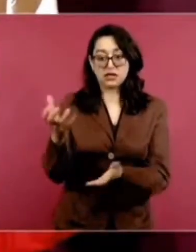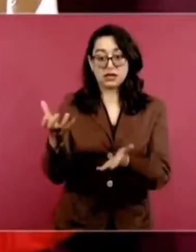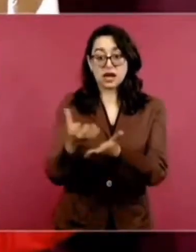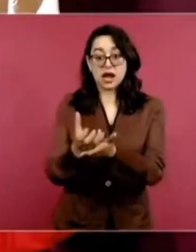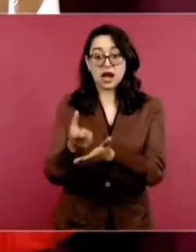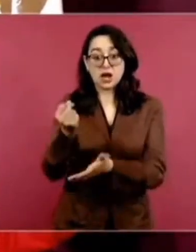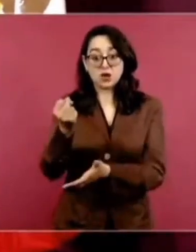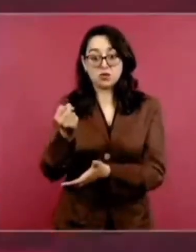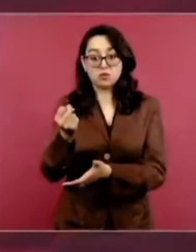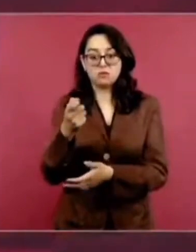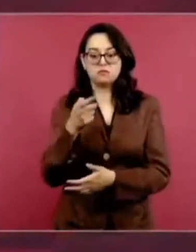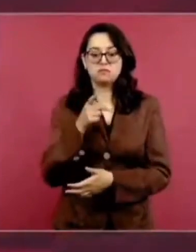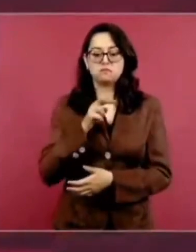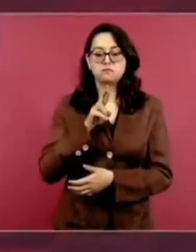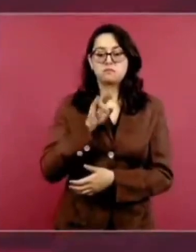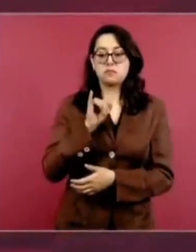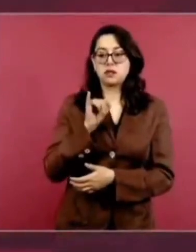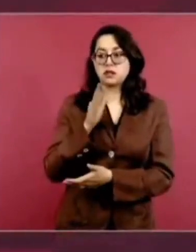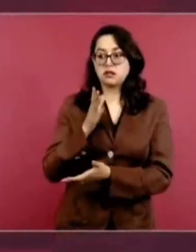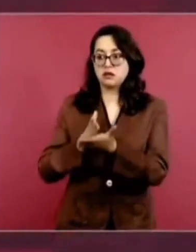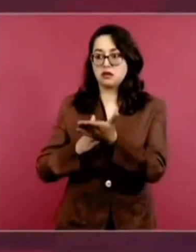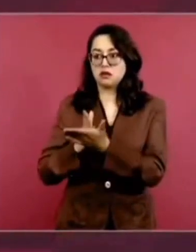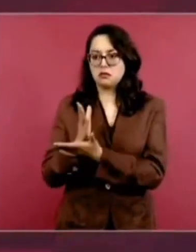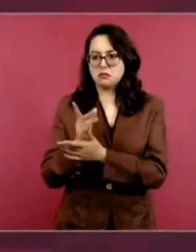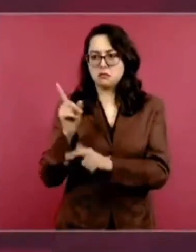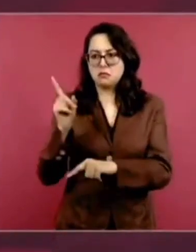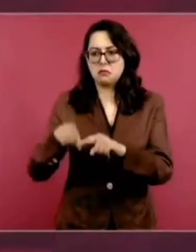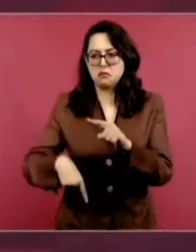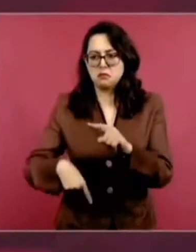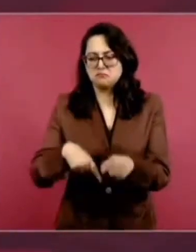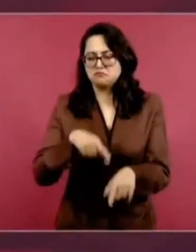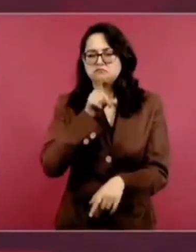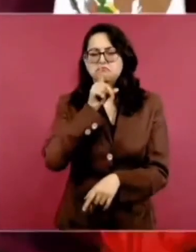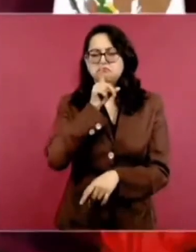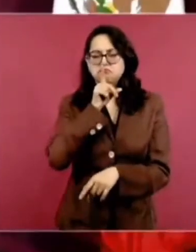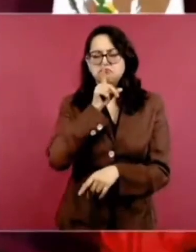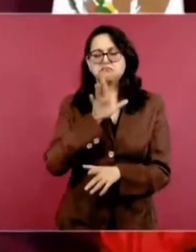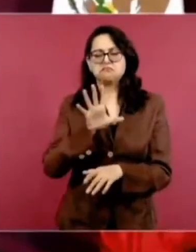nada más que dejaron libre la elección.